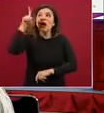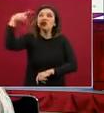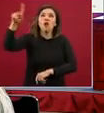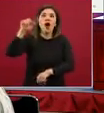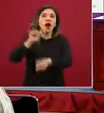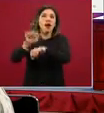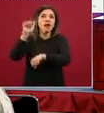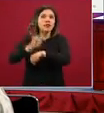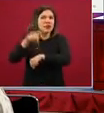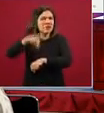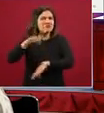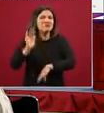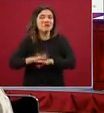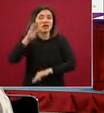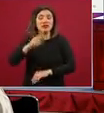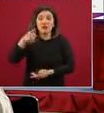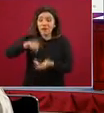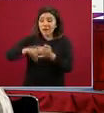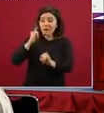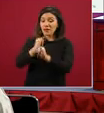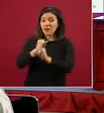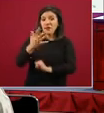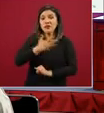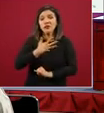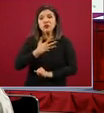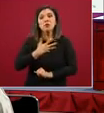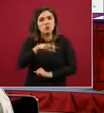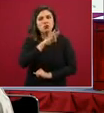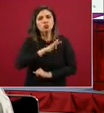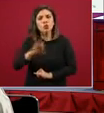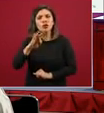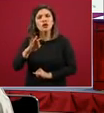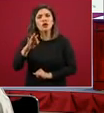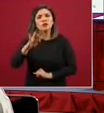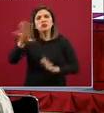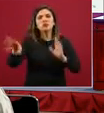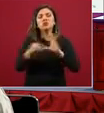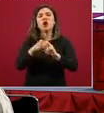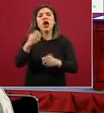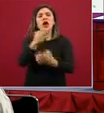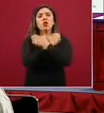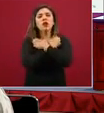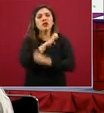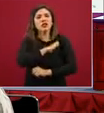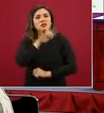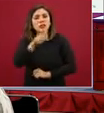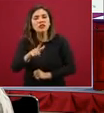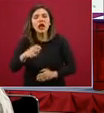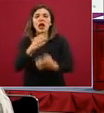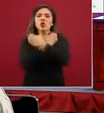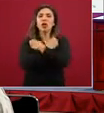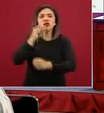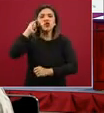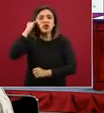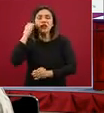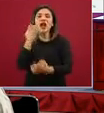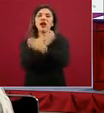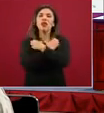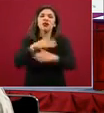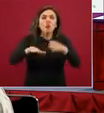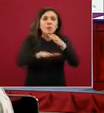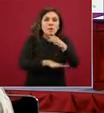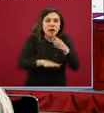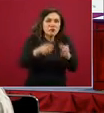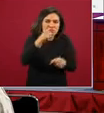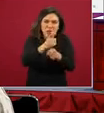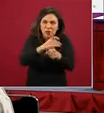Argentina, y en línea tuvimos posibilidades de meter educación especial, educación indígena, educación inicial,